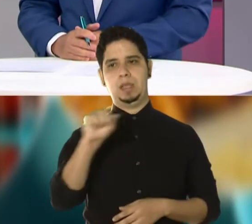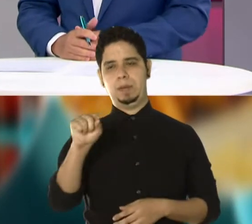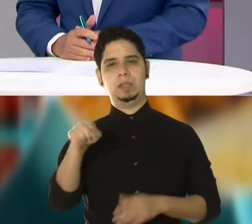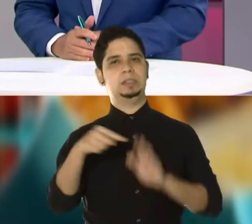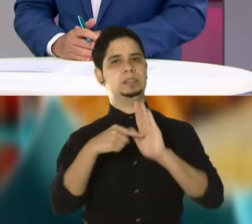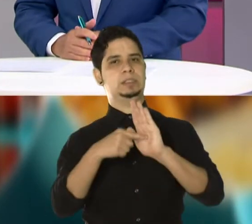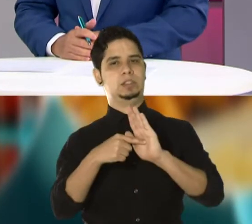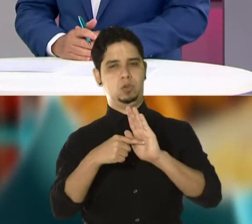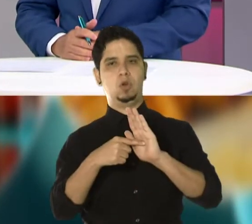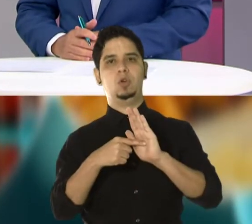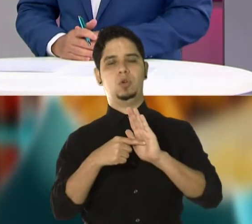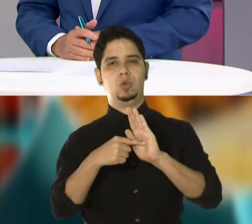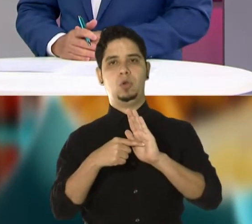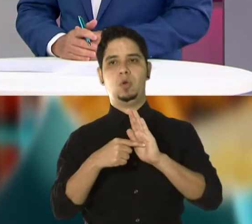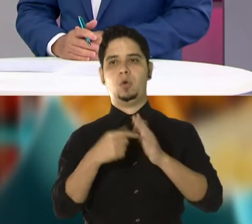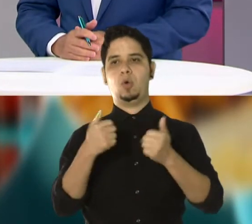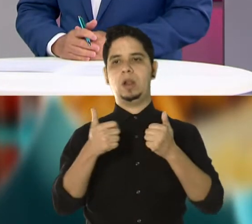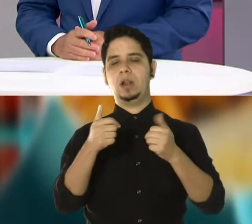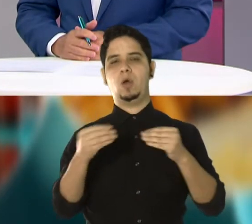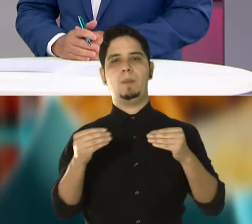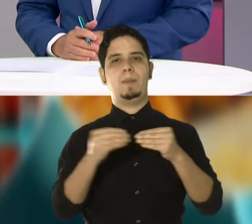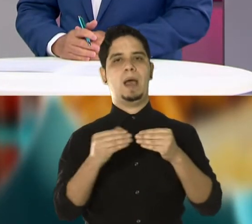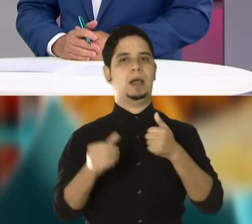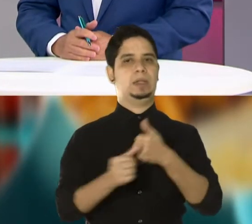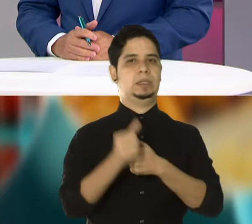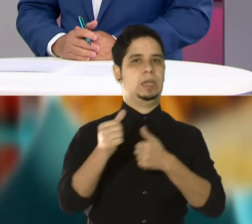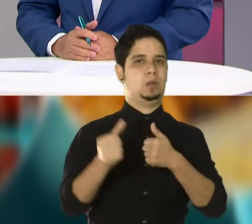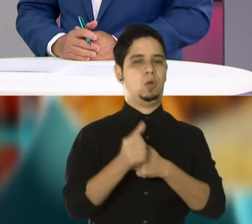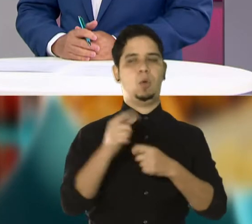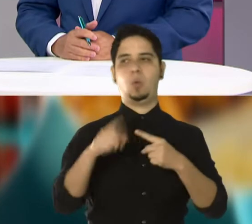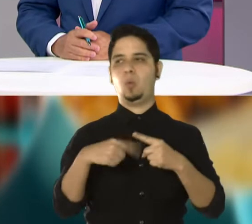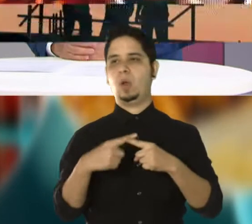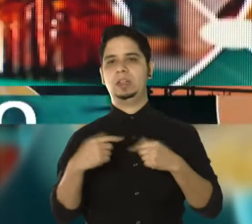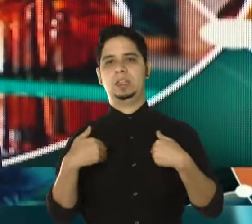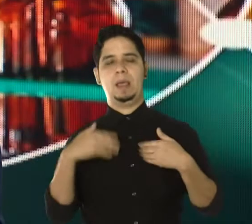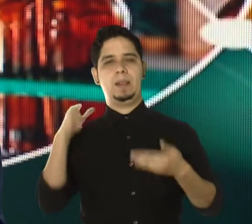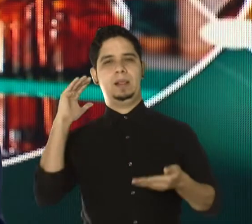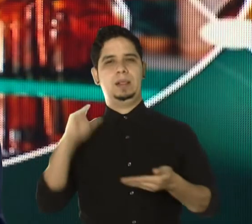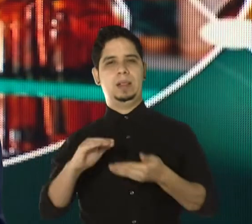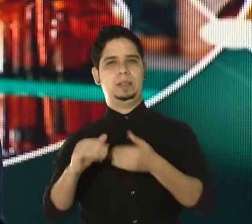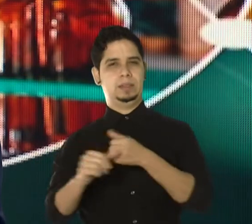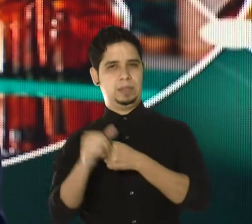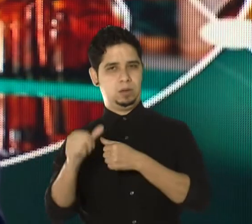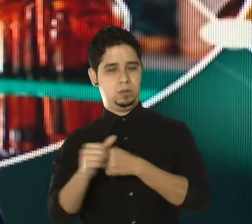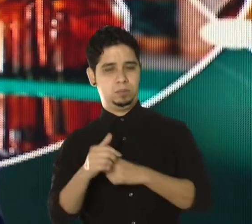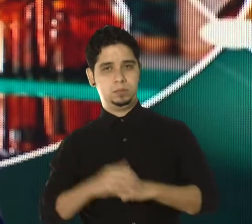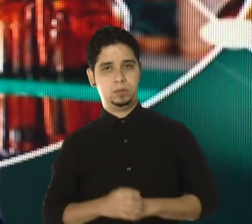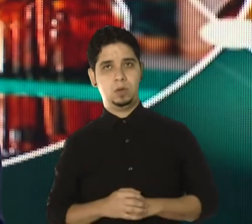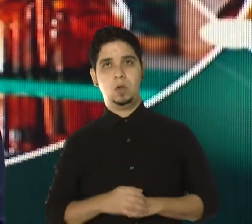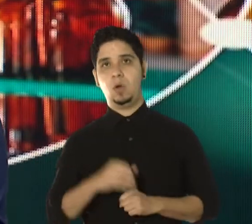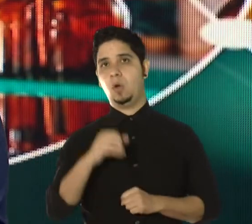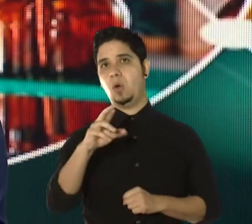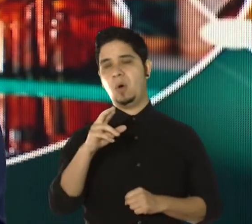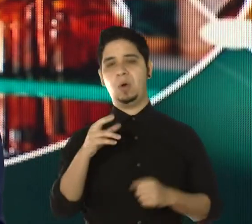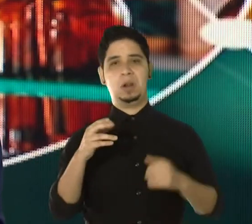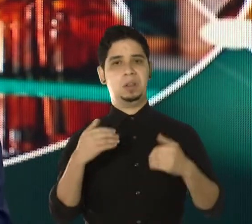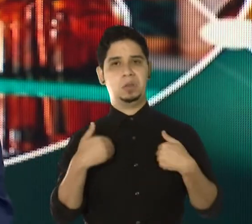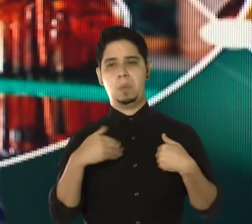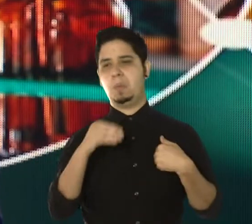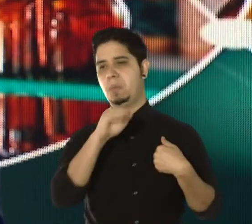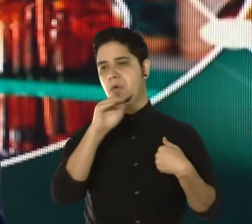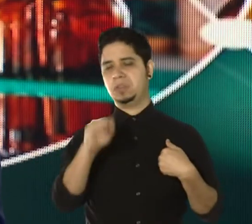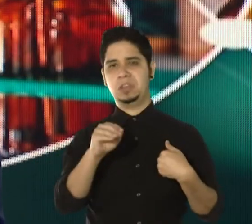los sectores económicos, cuáles eran más riesgosos y cuáles eran menos riesgosos, o le dio un índice de riesgo de